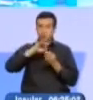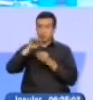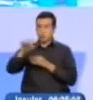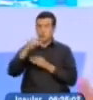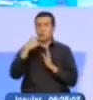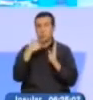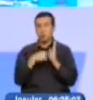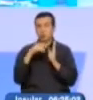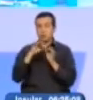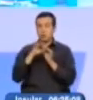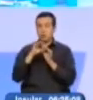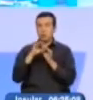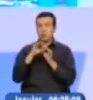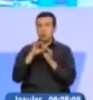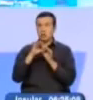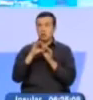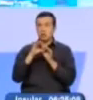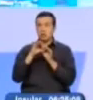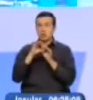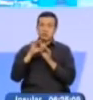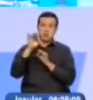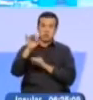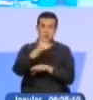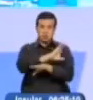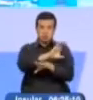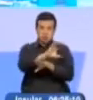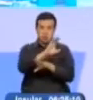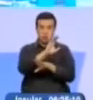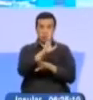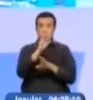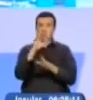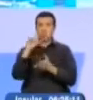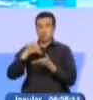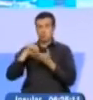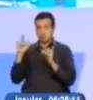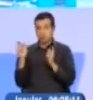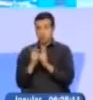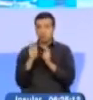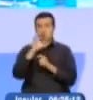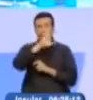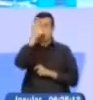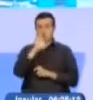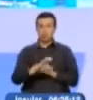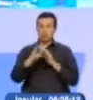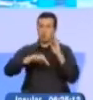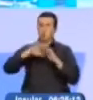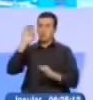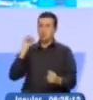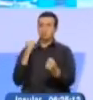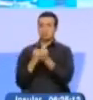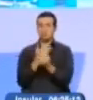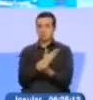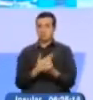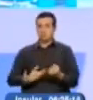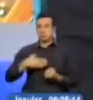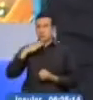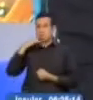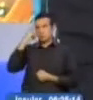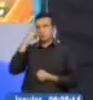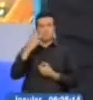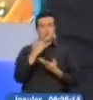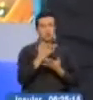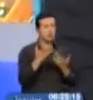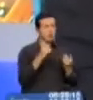zonas rurales es mayor el apoyo que en las zonas urbanas y en la costa es también mayor el apoyo que en la sierra. ¿Eso fue